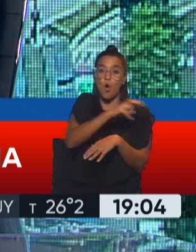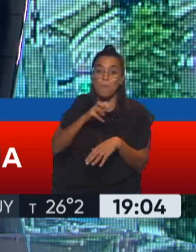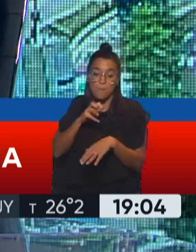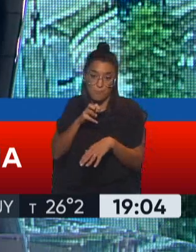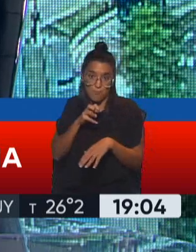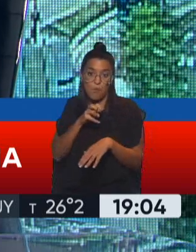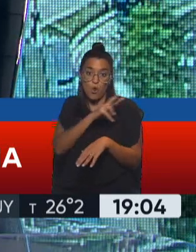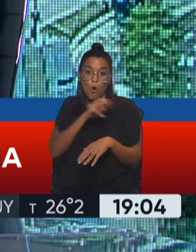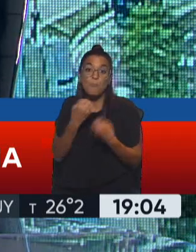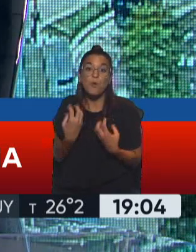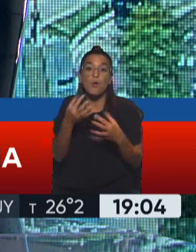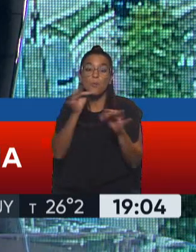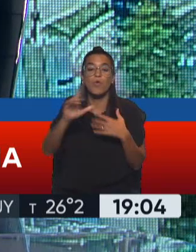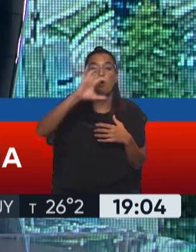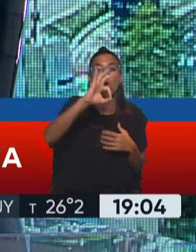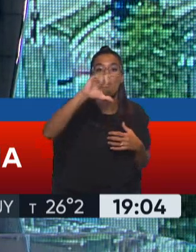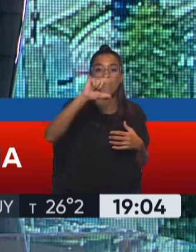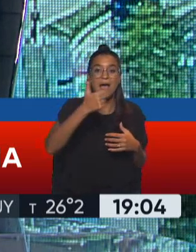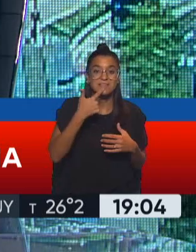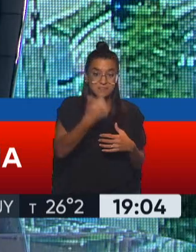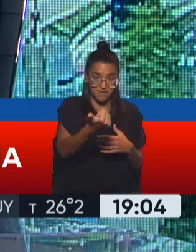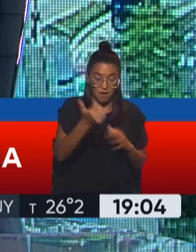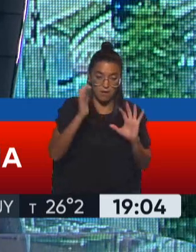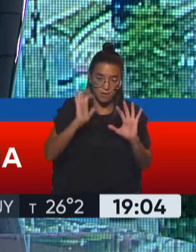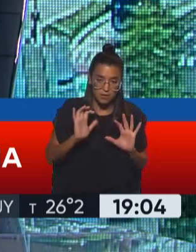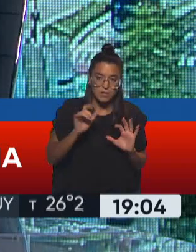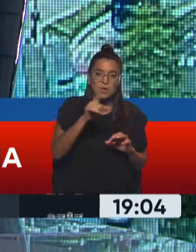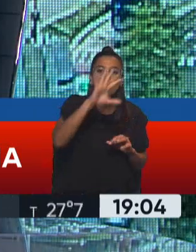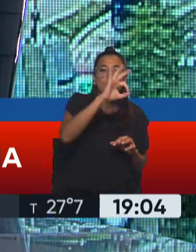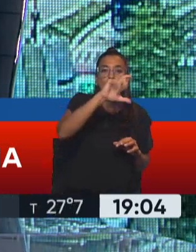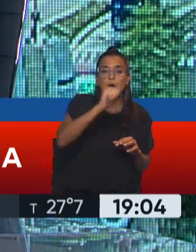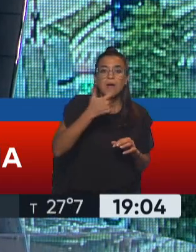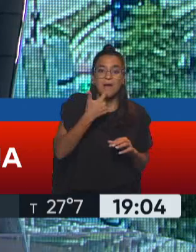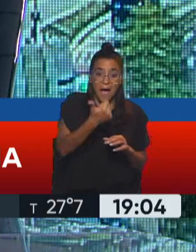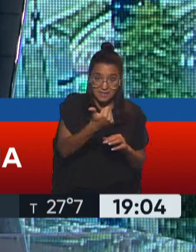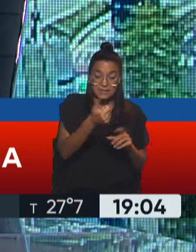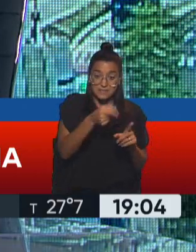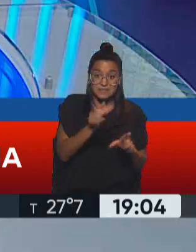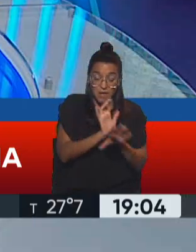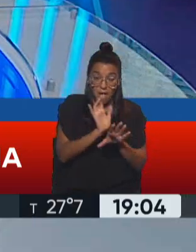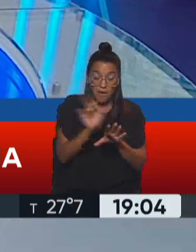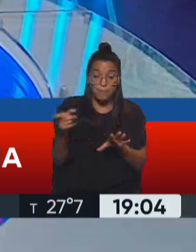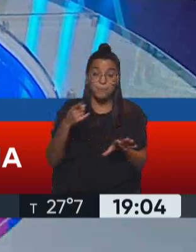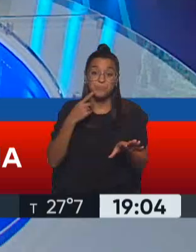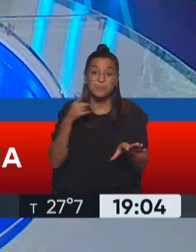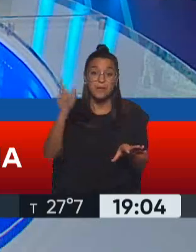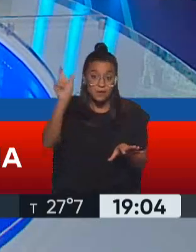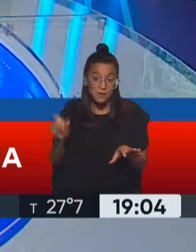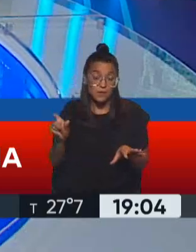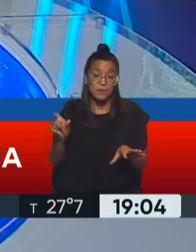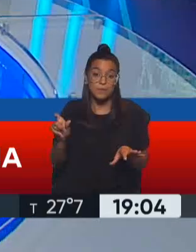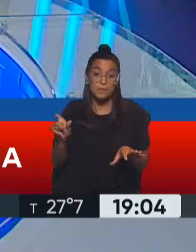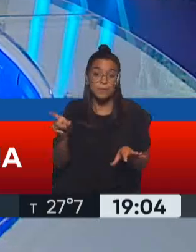compra, por la venta de Ocasa. Ahora bien, Ocasa, digamos, él blanqueó